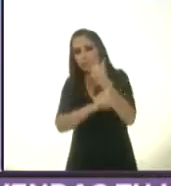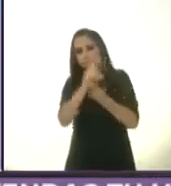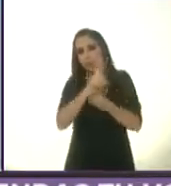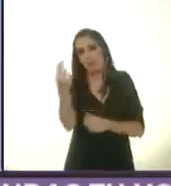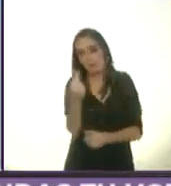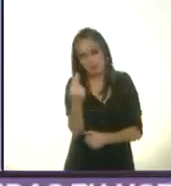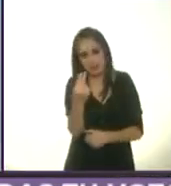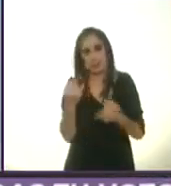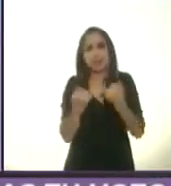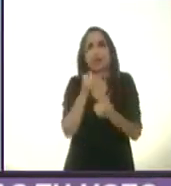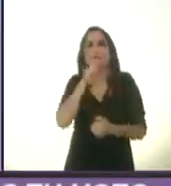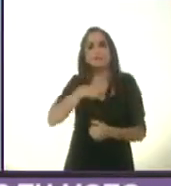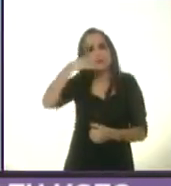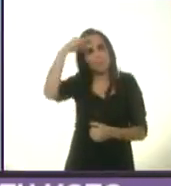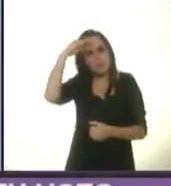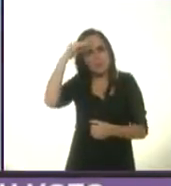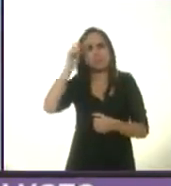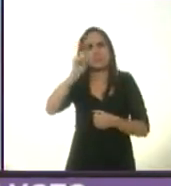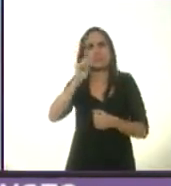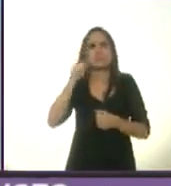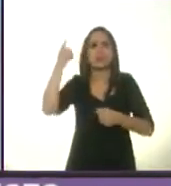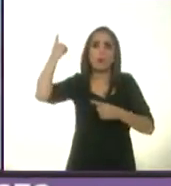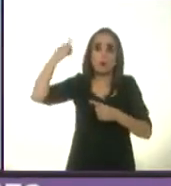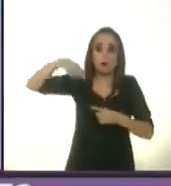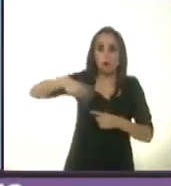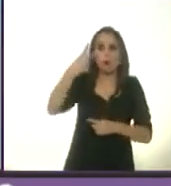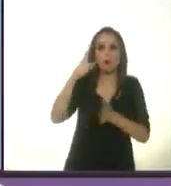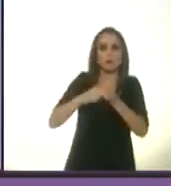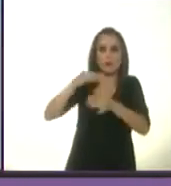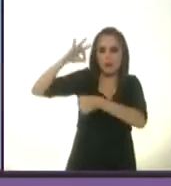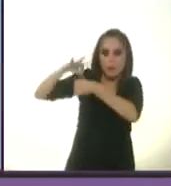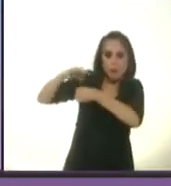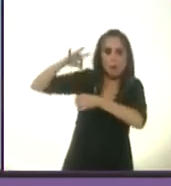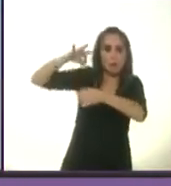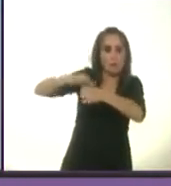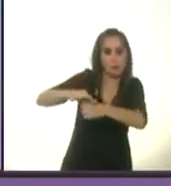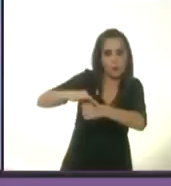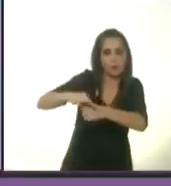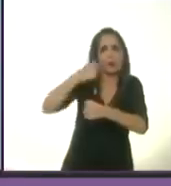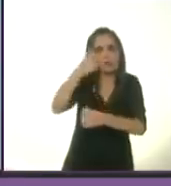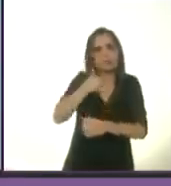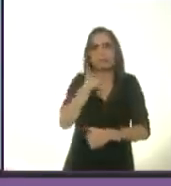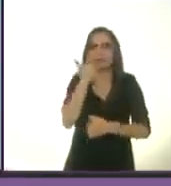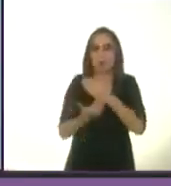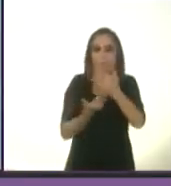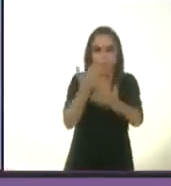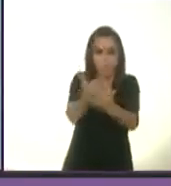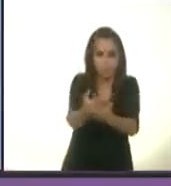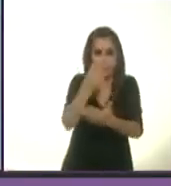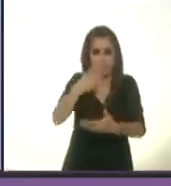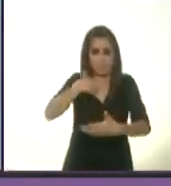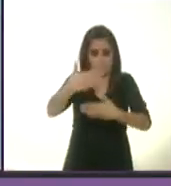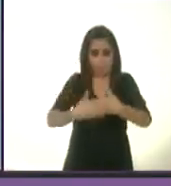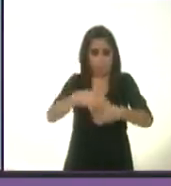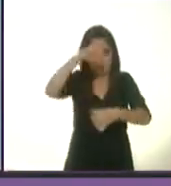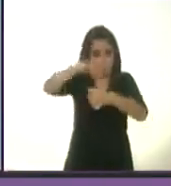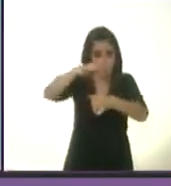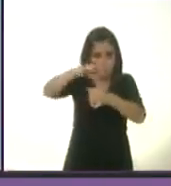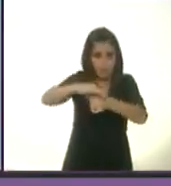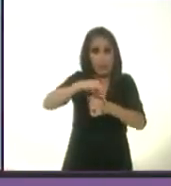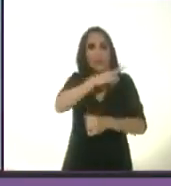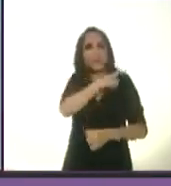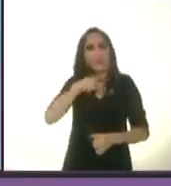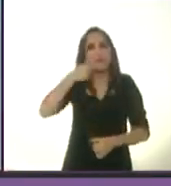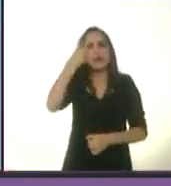en el poder de la segunda vuelta electoral esa es también una propuesta que yo hago que esta próxima elección contemos ya